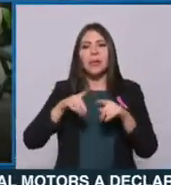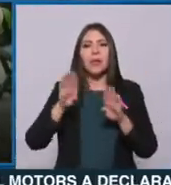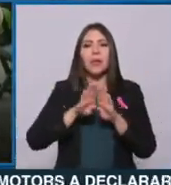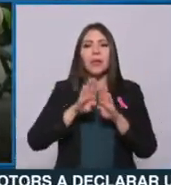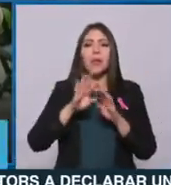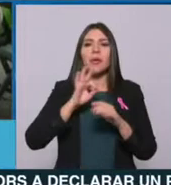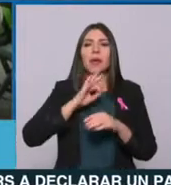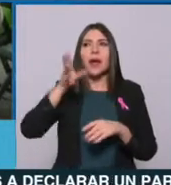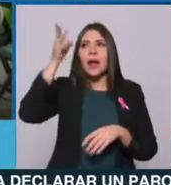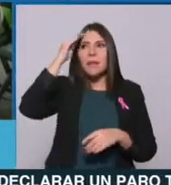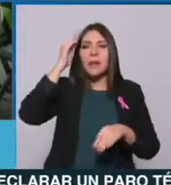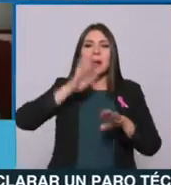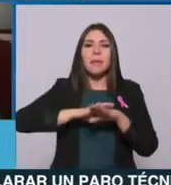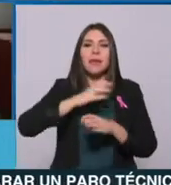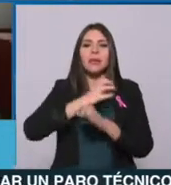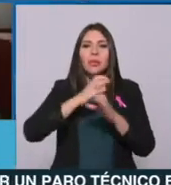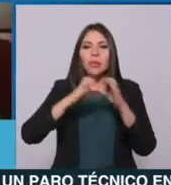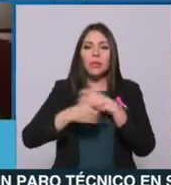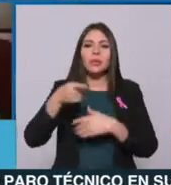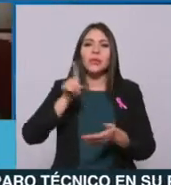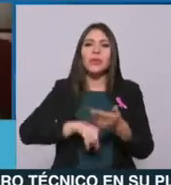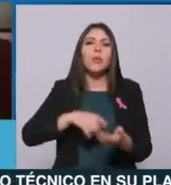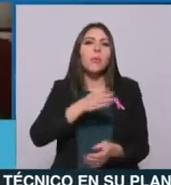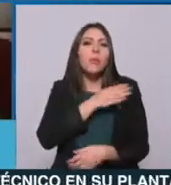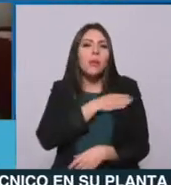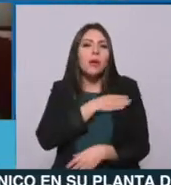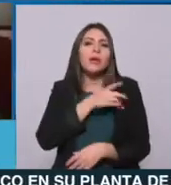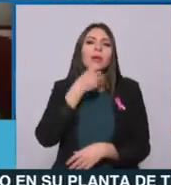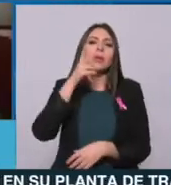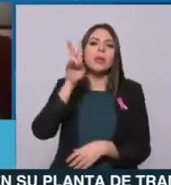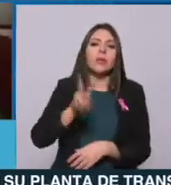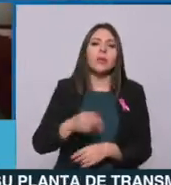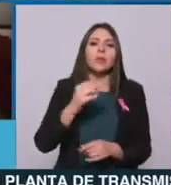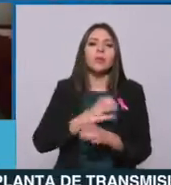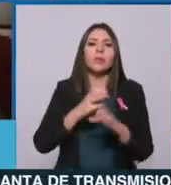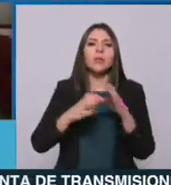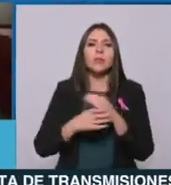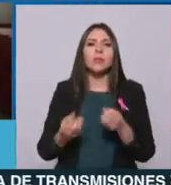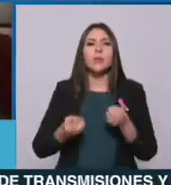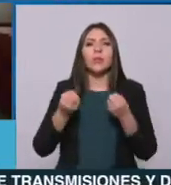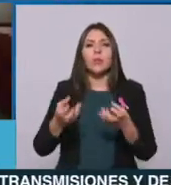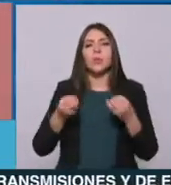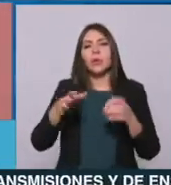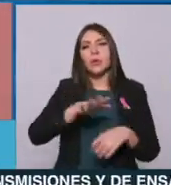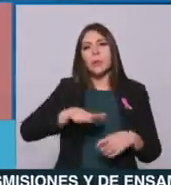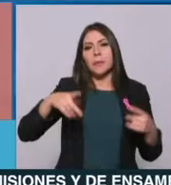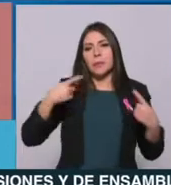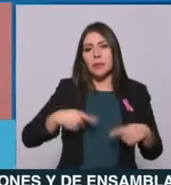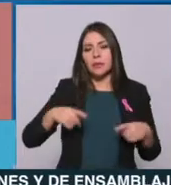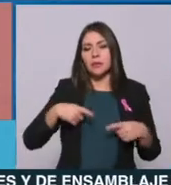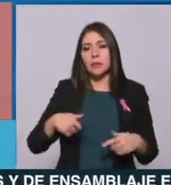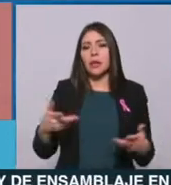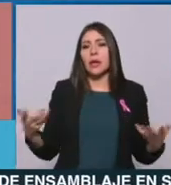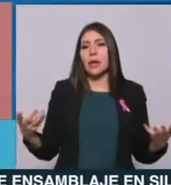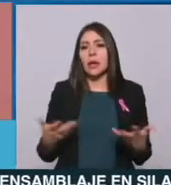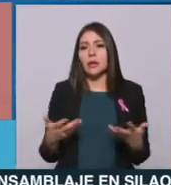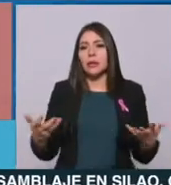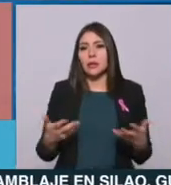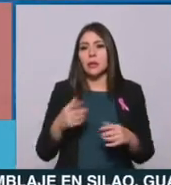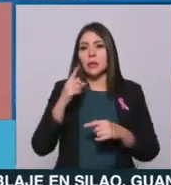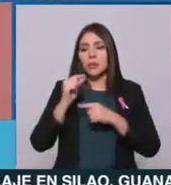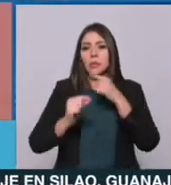en bondad, en franqueza. Puedes seguir aportando muchísimo a la sociedad. Y eso solamente se va a ir logrando con una